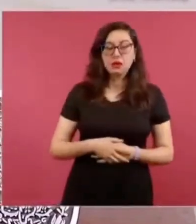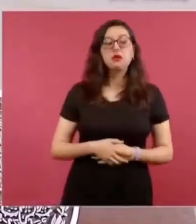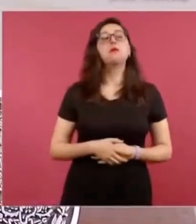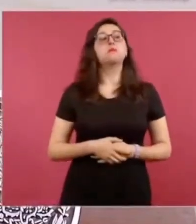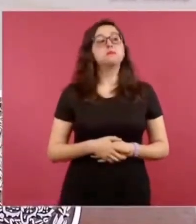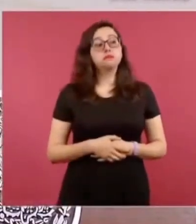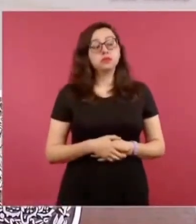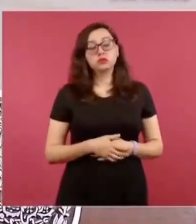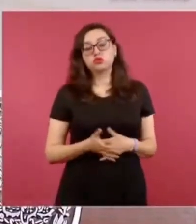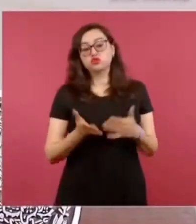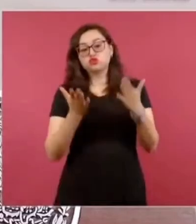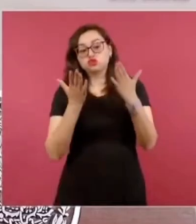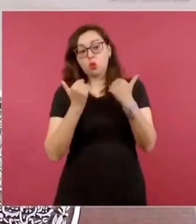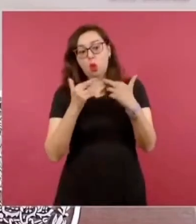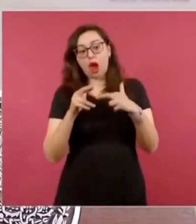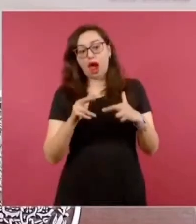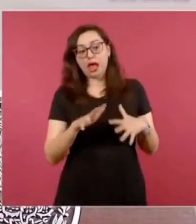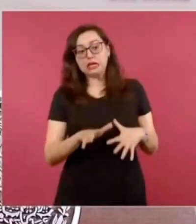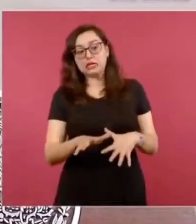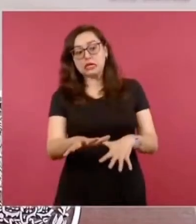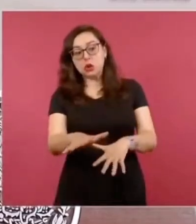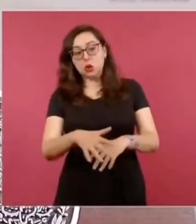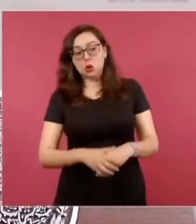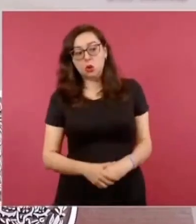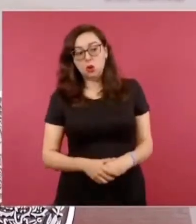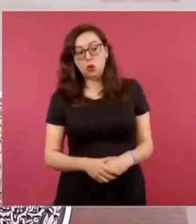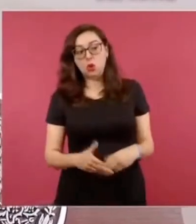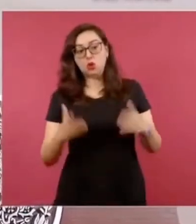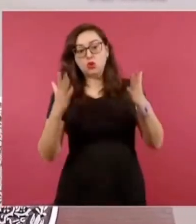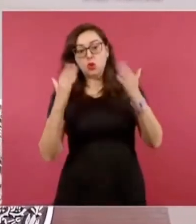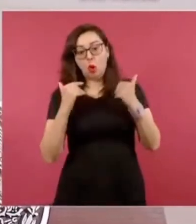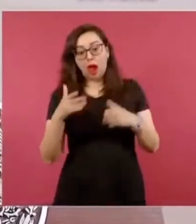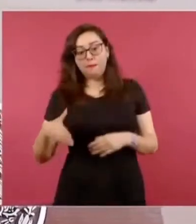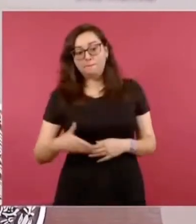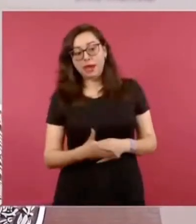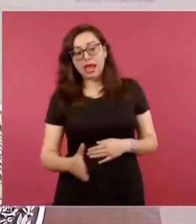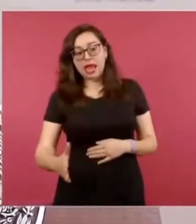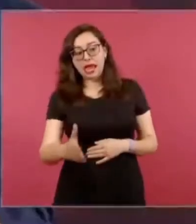y no hay agua y no hay pescado, ¿cómo?